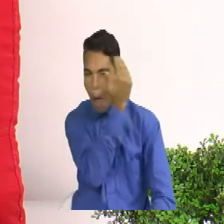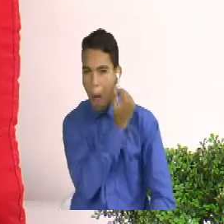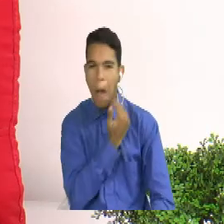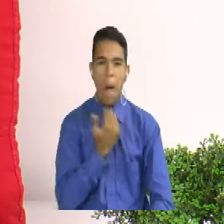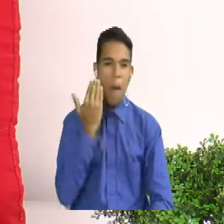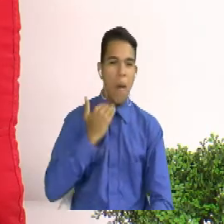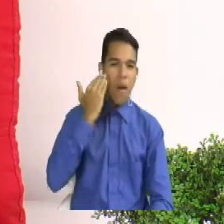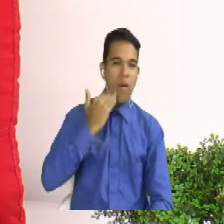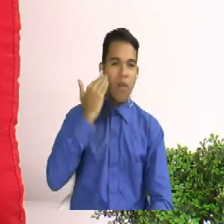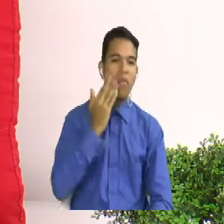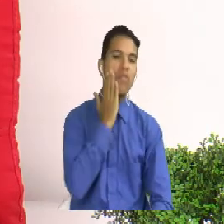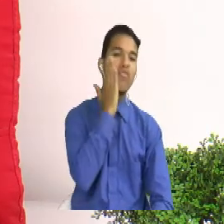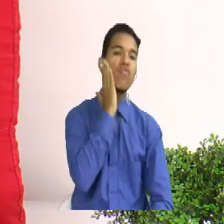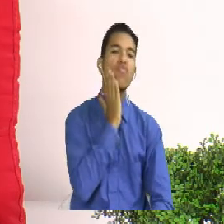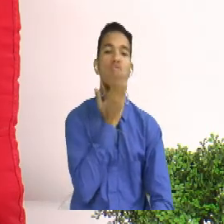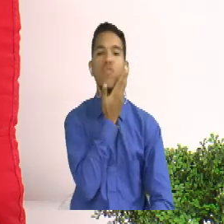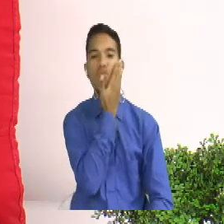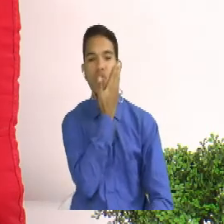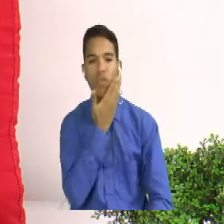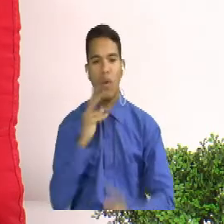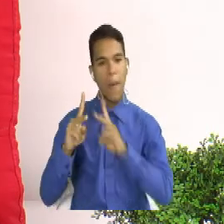cuidados, por Perfecto. Compartir este tipo